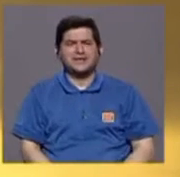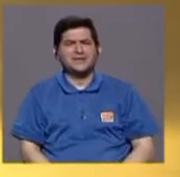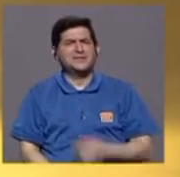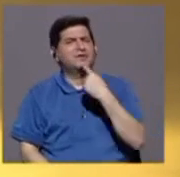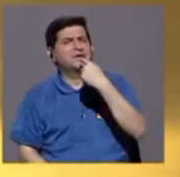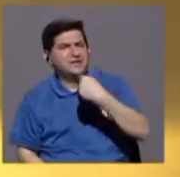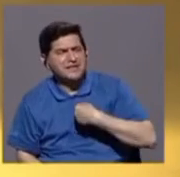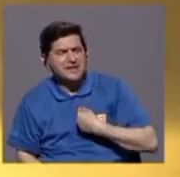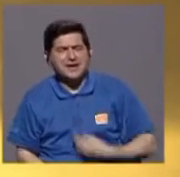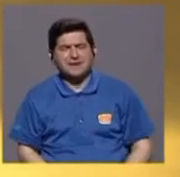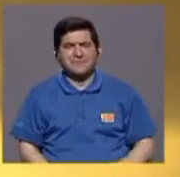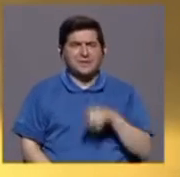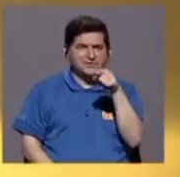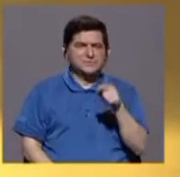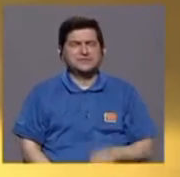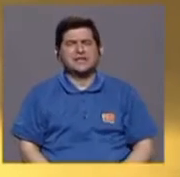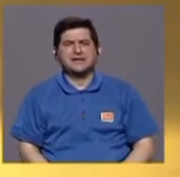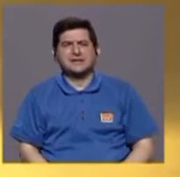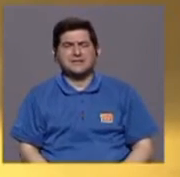encuesta que ustedes